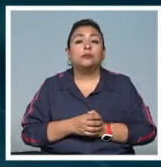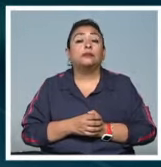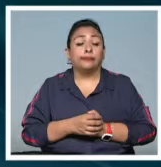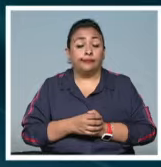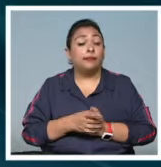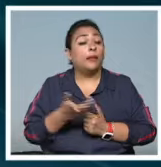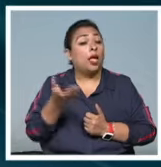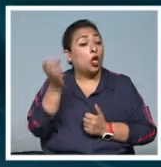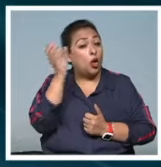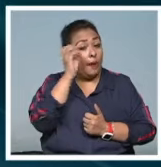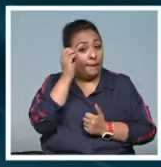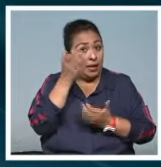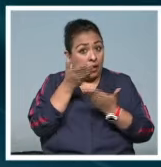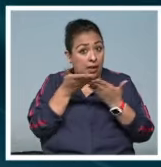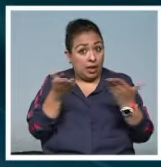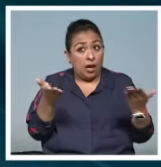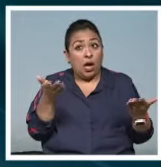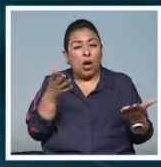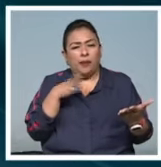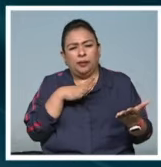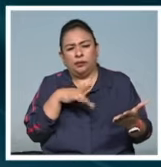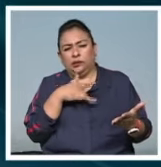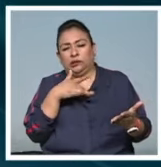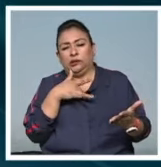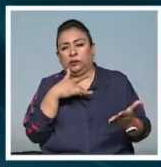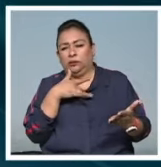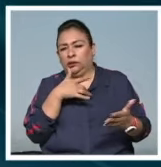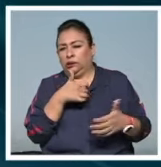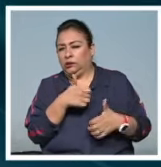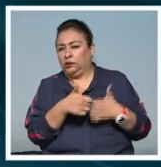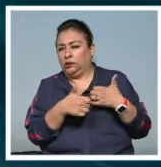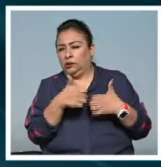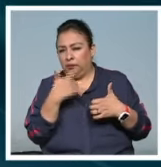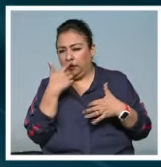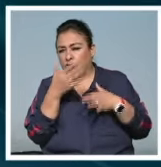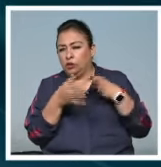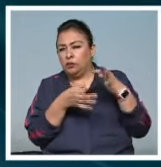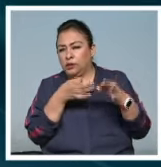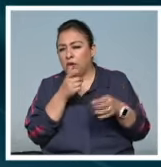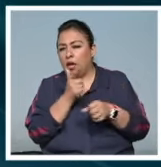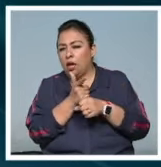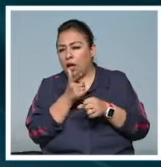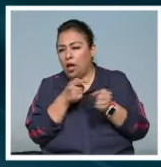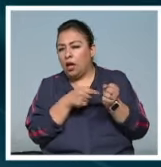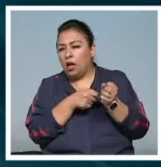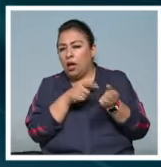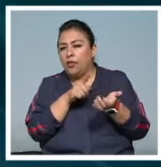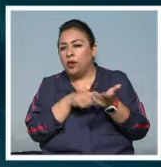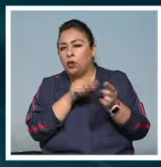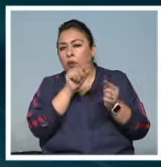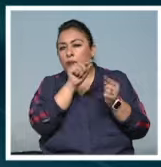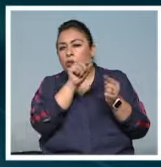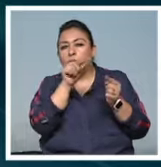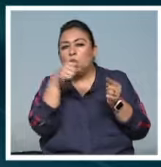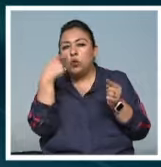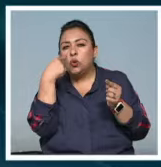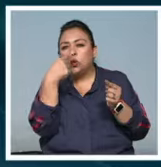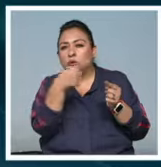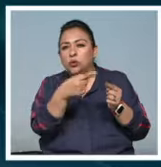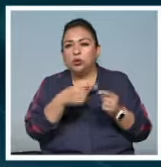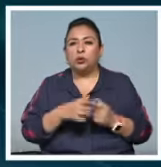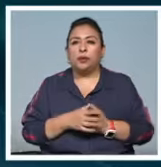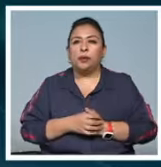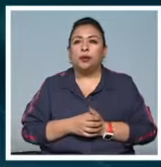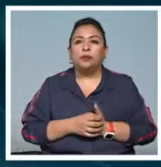¿Y qué les parece si ahora desafiamos la percepción y encontramos esos mensajes ocultos en los puntos ciegos?